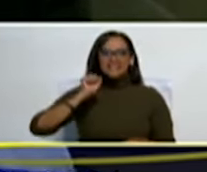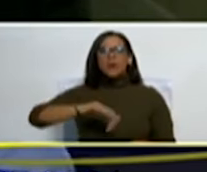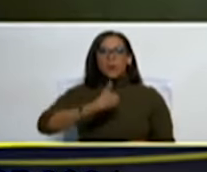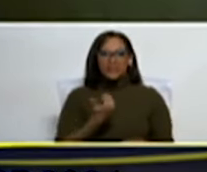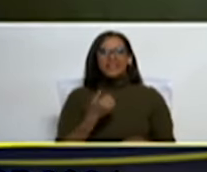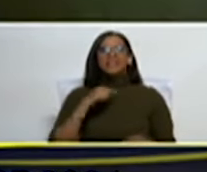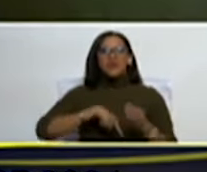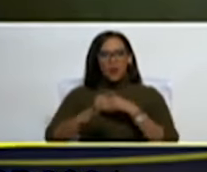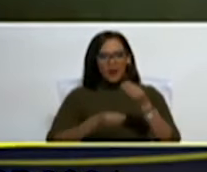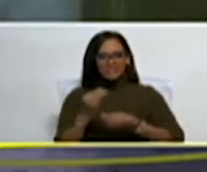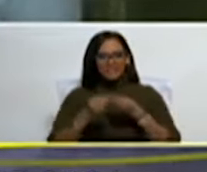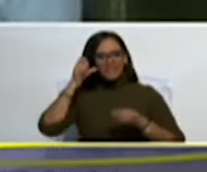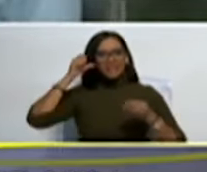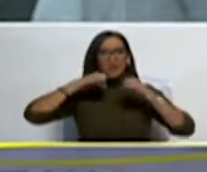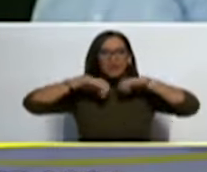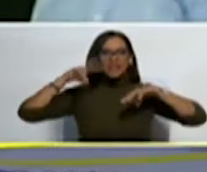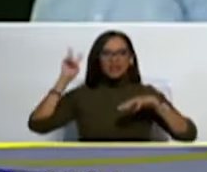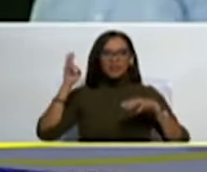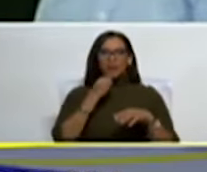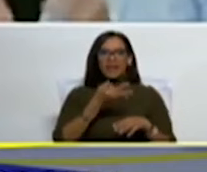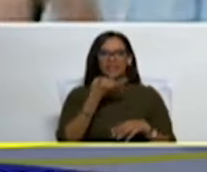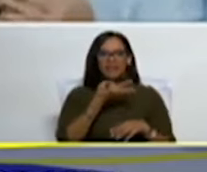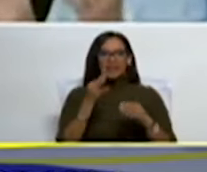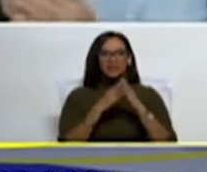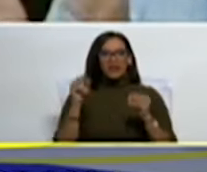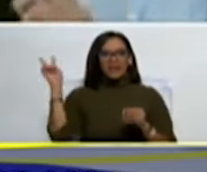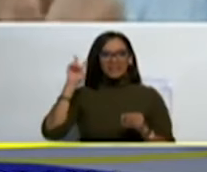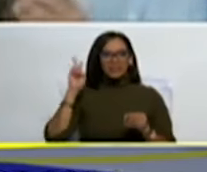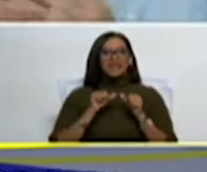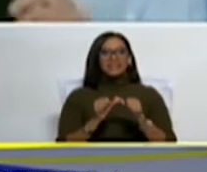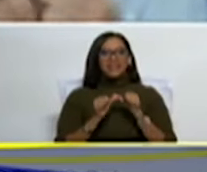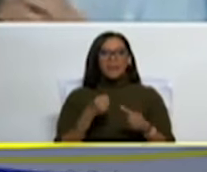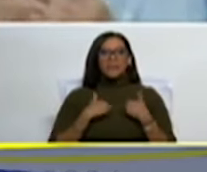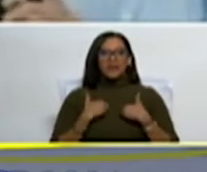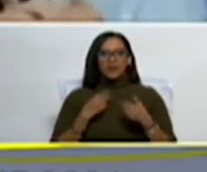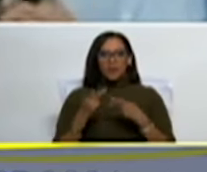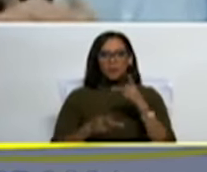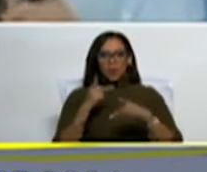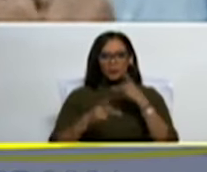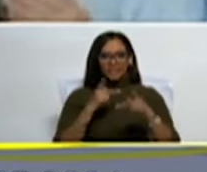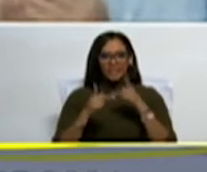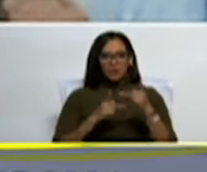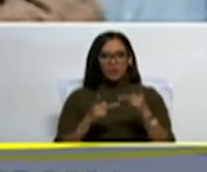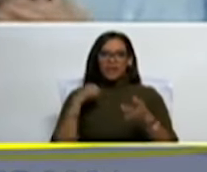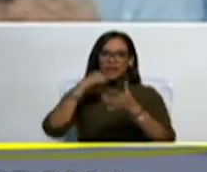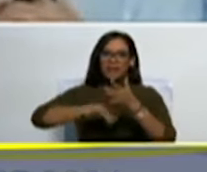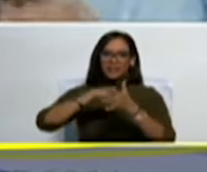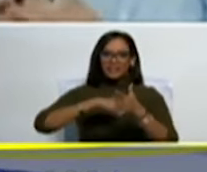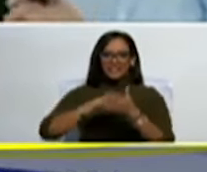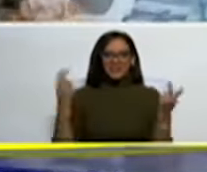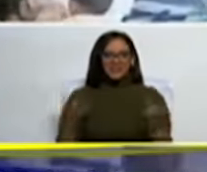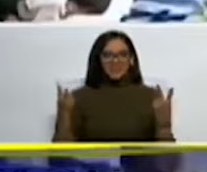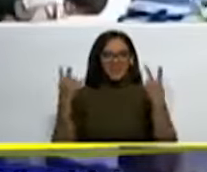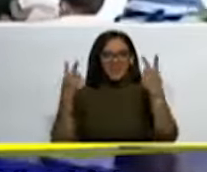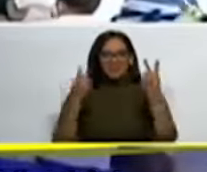petrolero, y lo que pretende es monitorear, controlar y tutelar la industria petrolera. Ellos pretenden dar una licencia